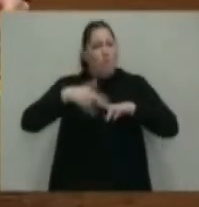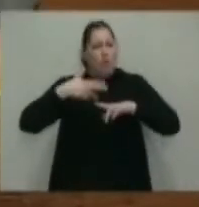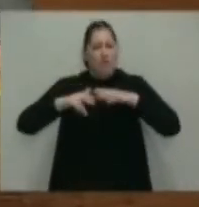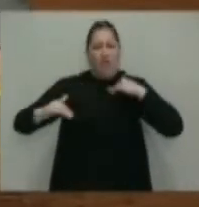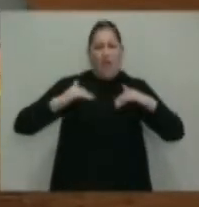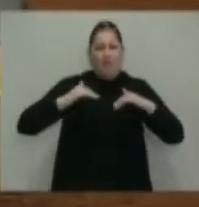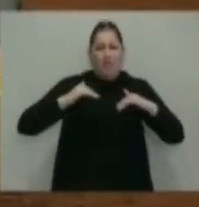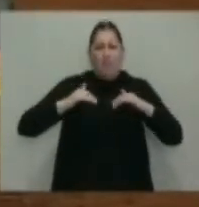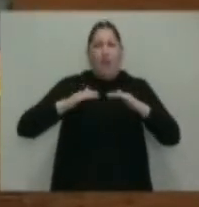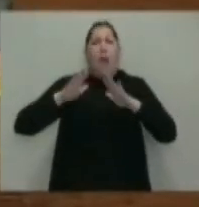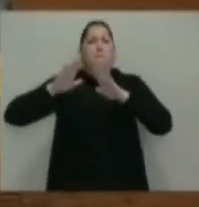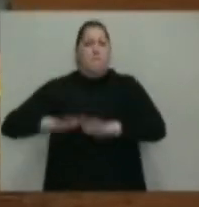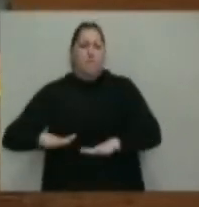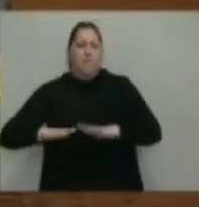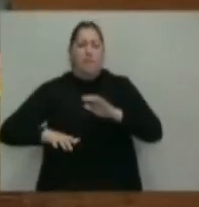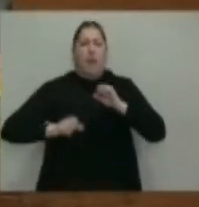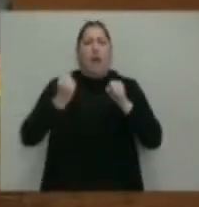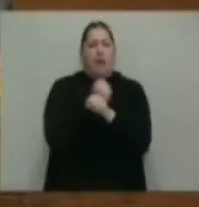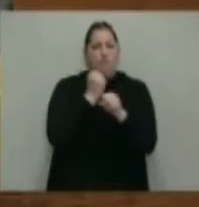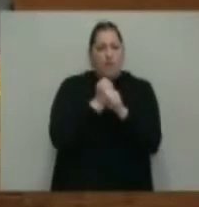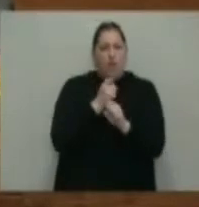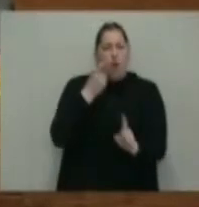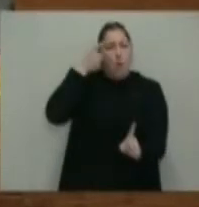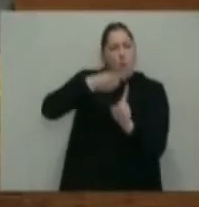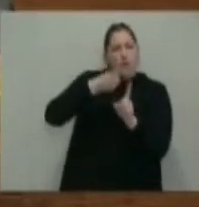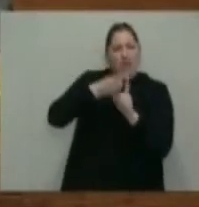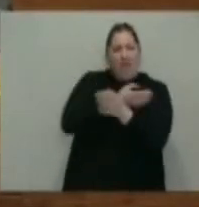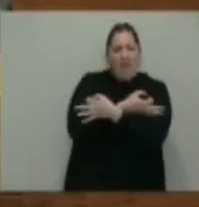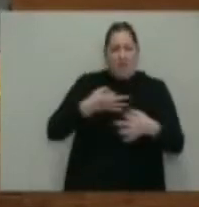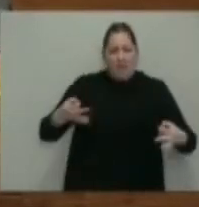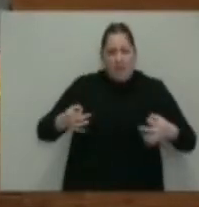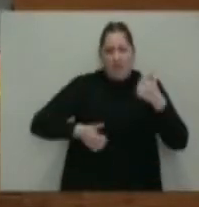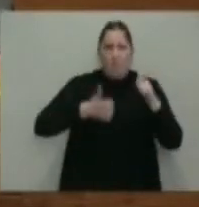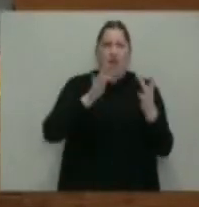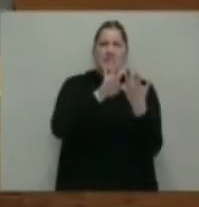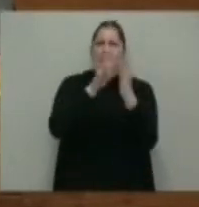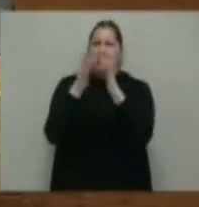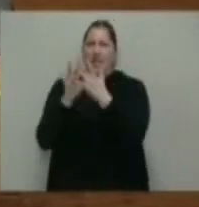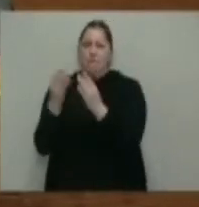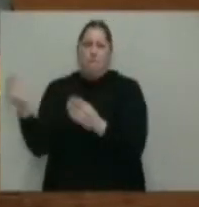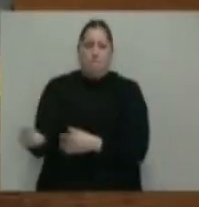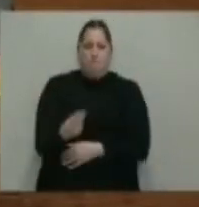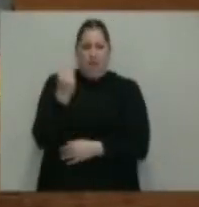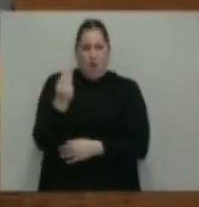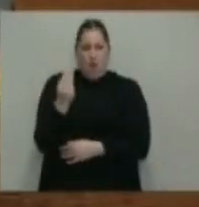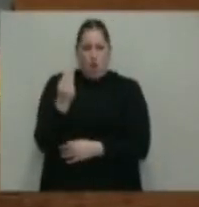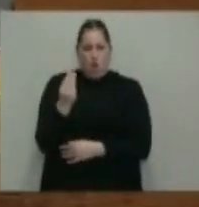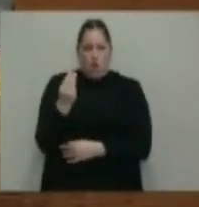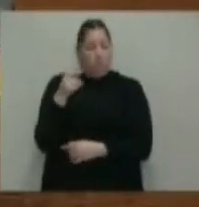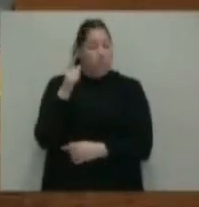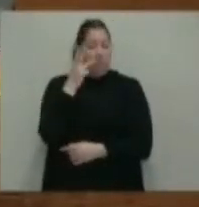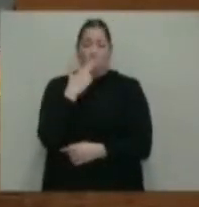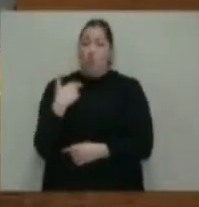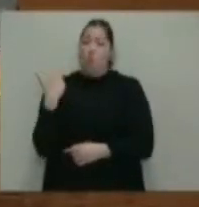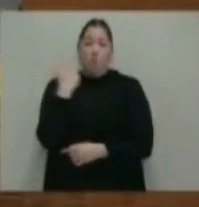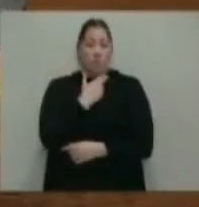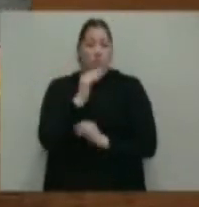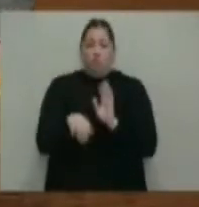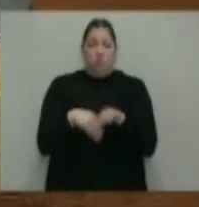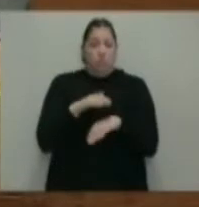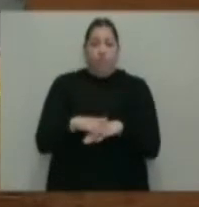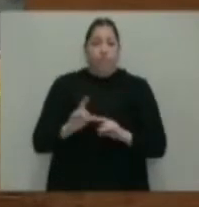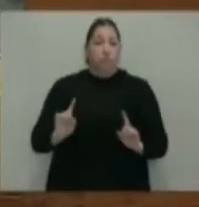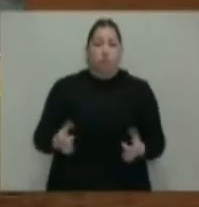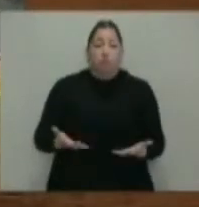activas y pasivas de empleo para fortalecer su eficiencia y mejorar su interacción. ¿Qué se ha hecho en cumplimiento de este compromiso? Pues